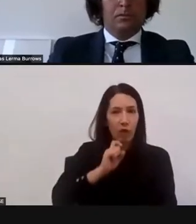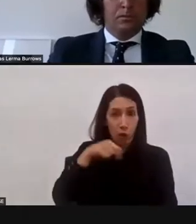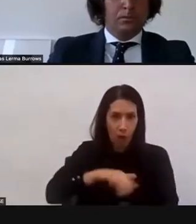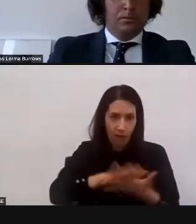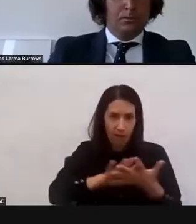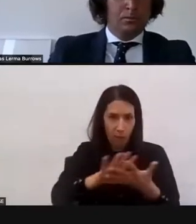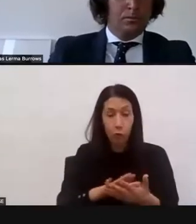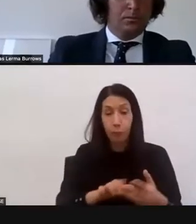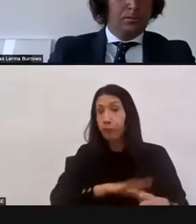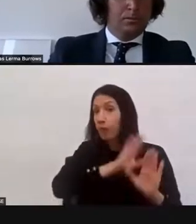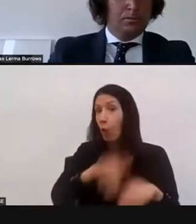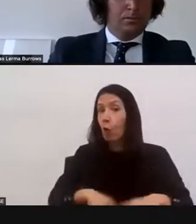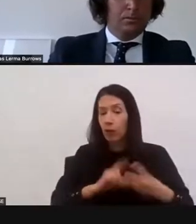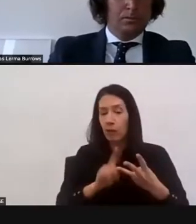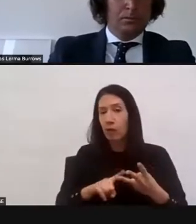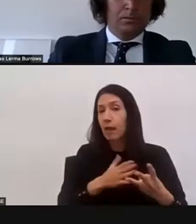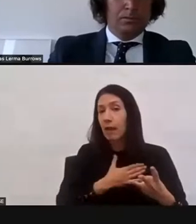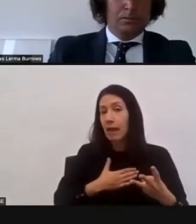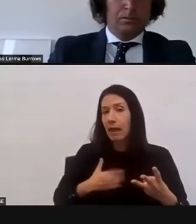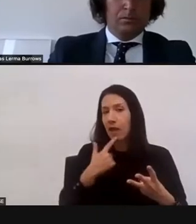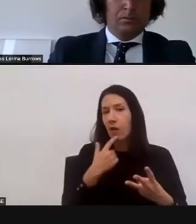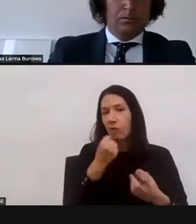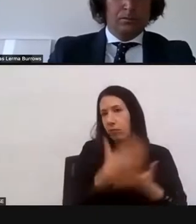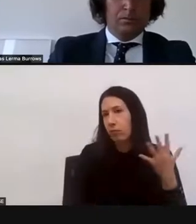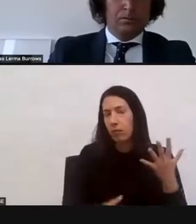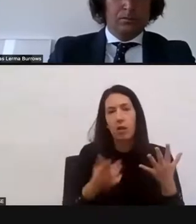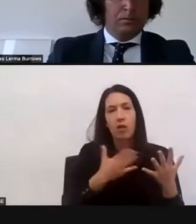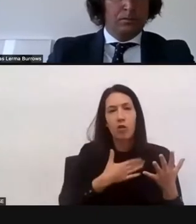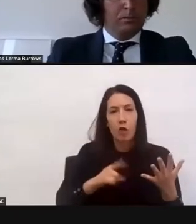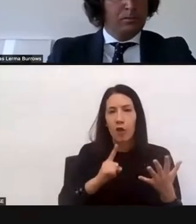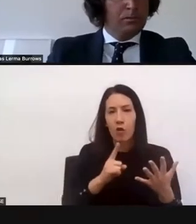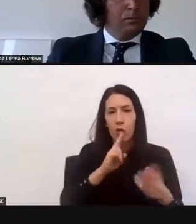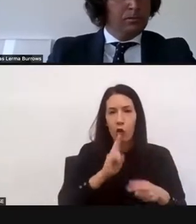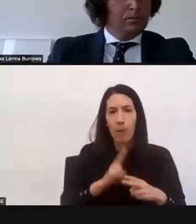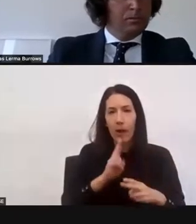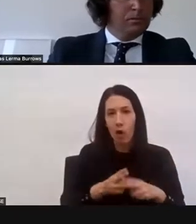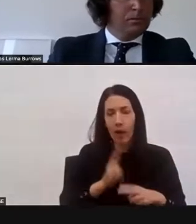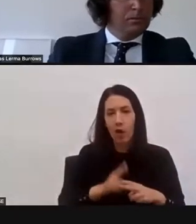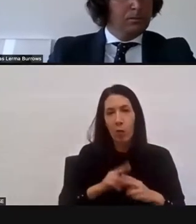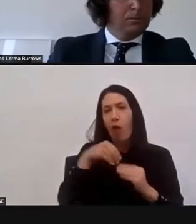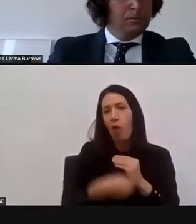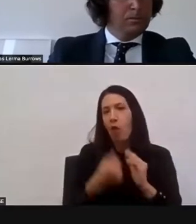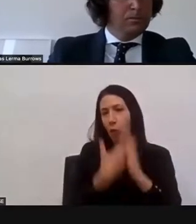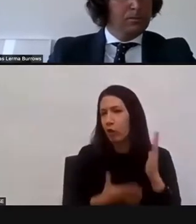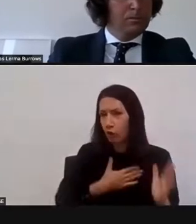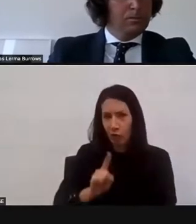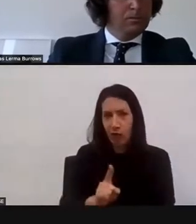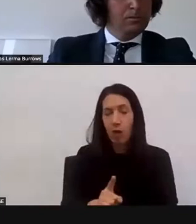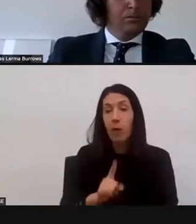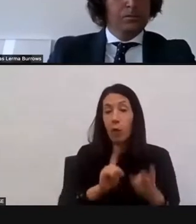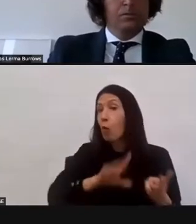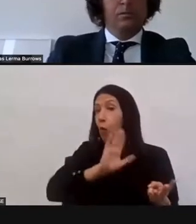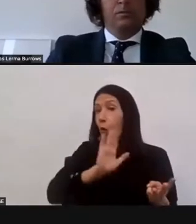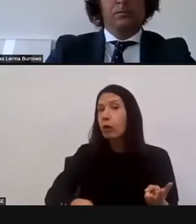Por último, porque quiero enumerar aquí una retahíla de documentos, no quiero enumerar precisamente una retahíla de documentos, hemos colaborado